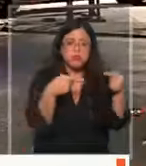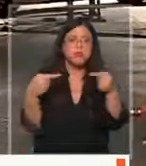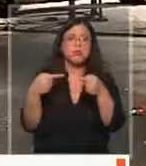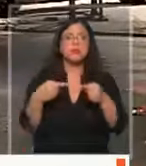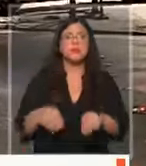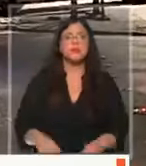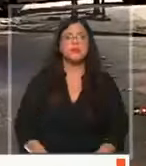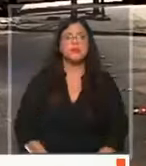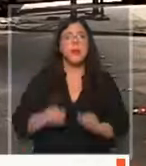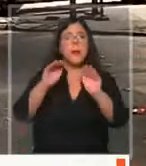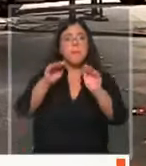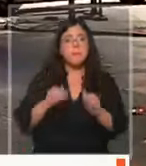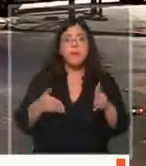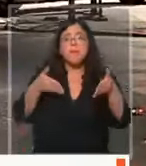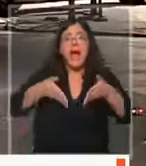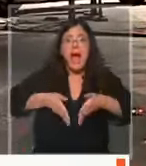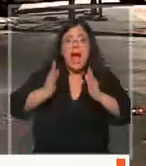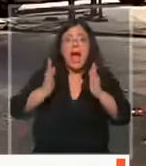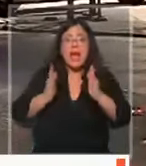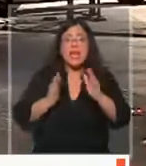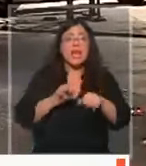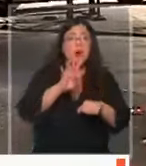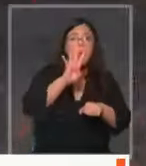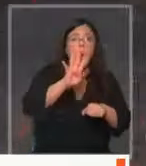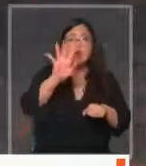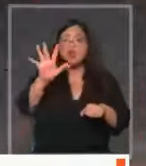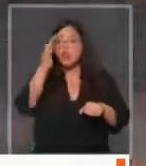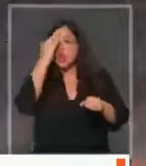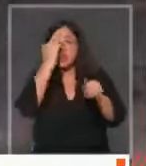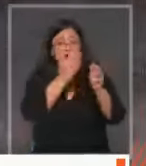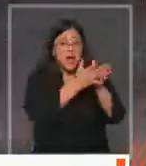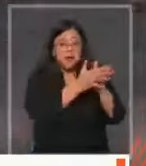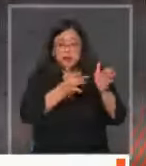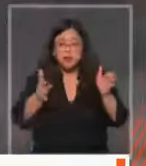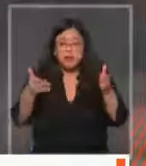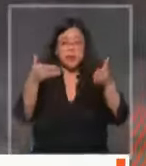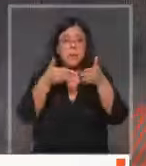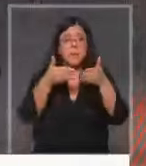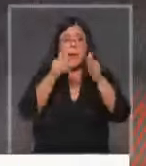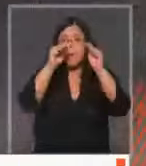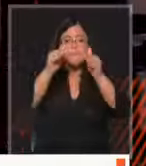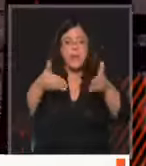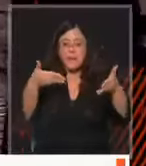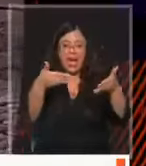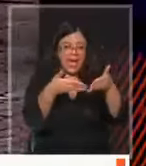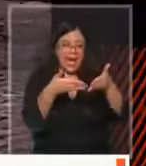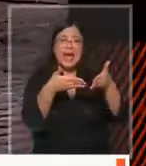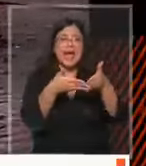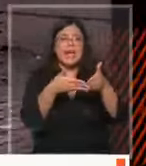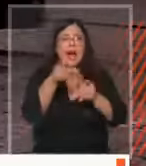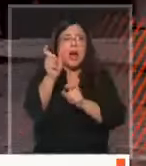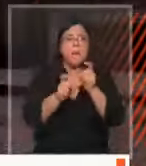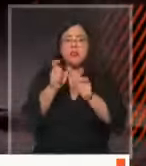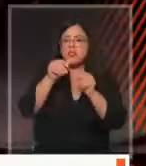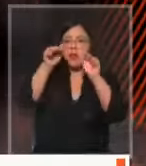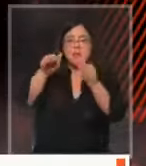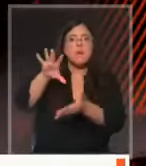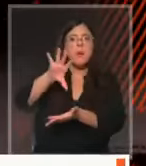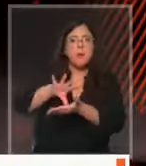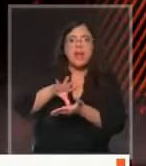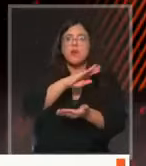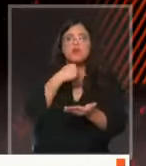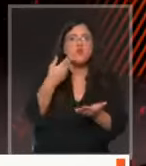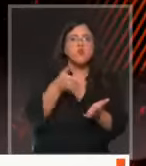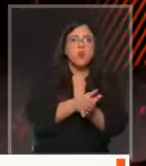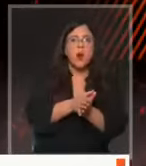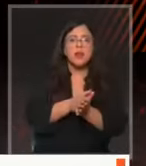en la misma calle y con menos de 4 o 5 días de diferencia. La misma esquina, no es otra, ¿no? Es la misma esquina, ciudadanos de la misma nacionalidad que son asesinados